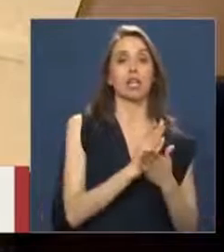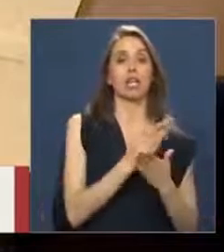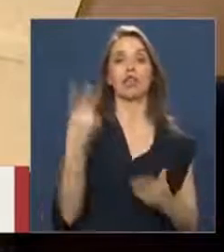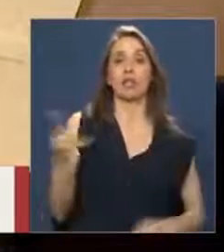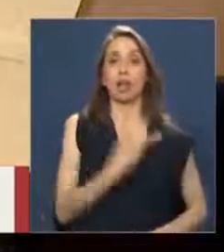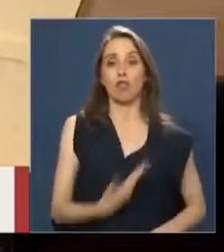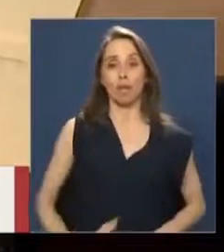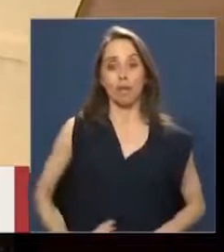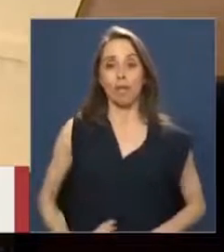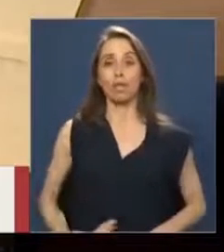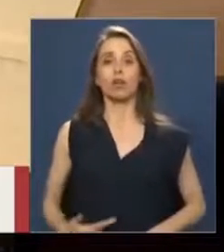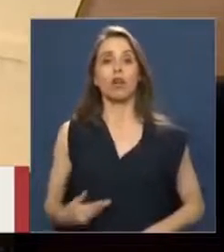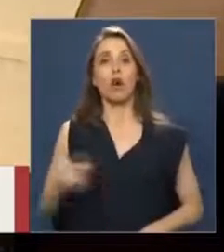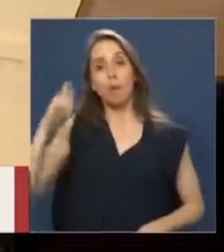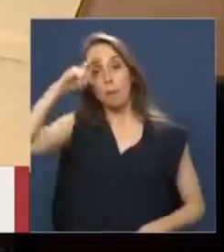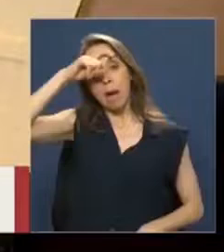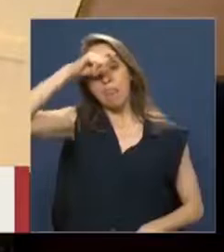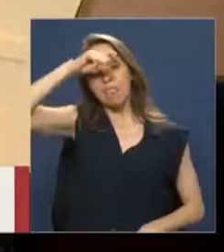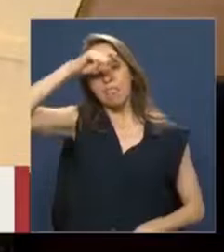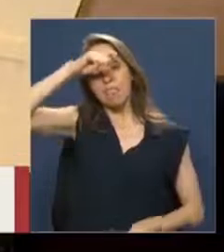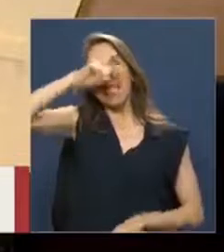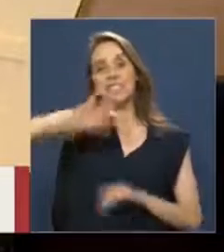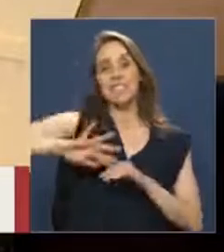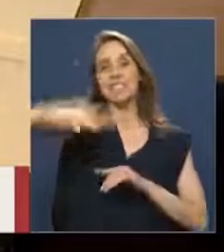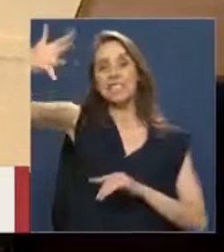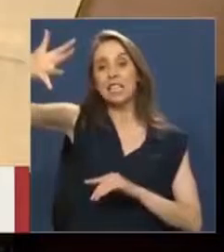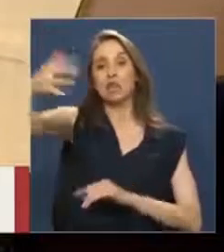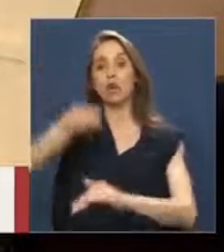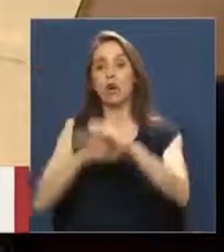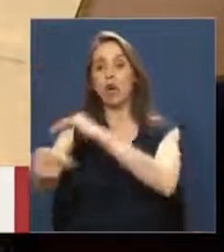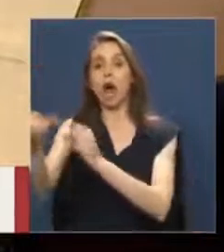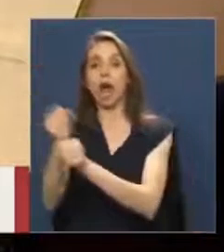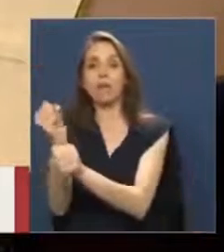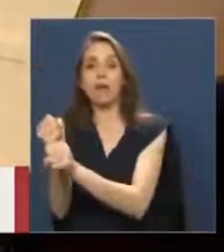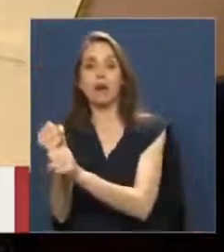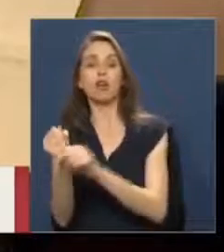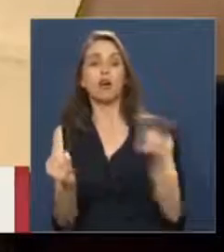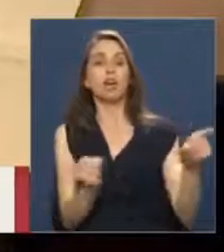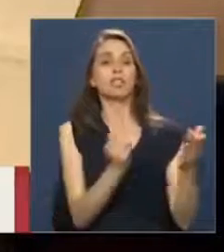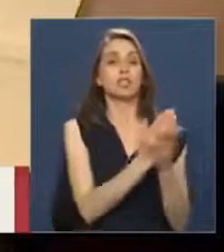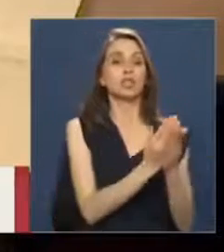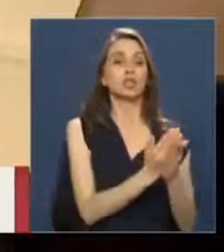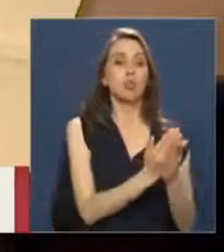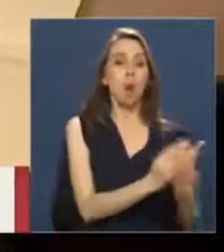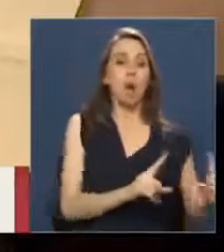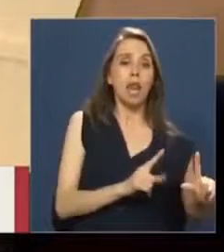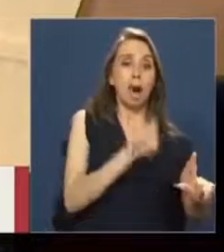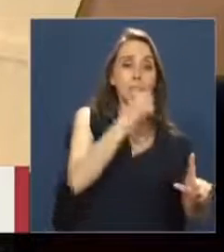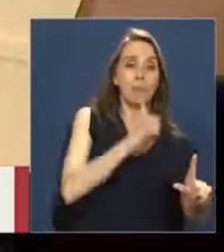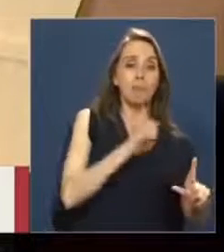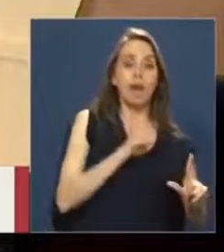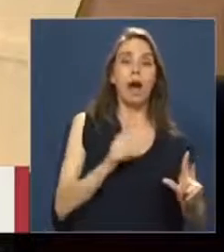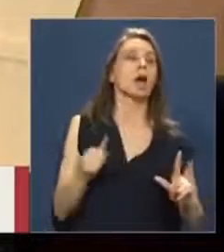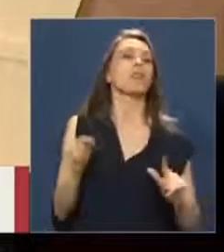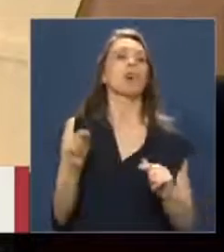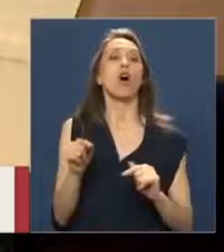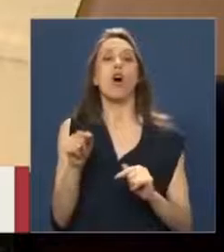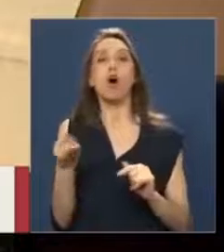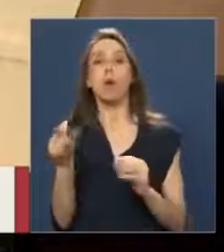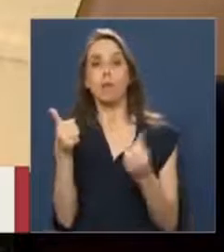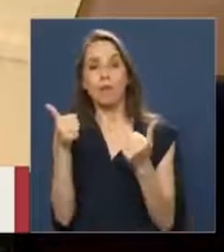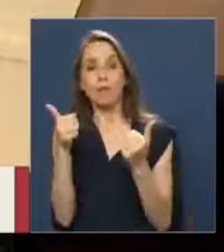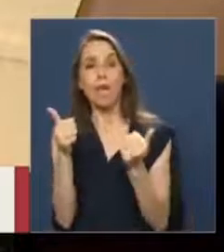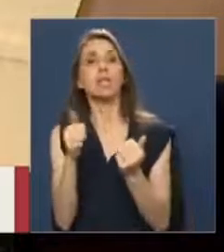cuesta 5 veces más tener el mismo puesto del que sale de un colegio privado. La meritocracia en Chile no